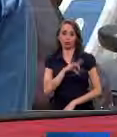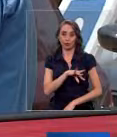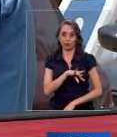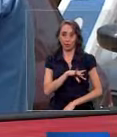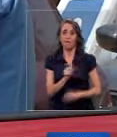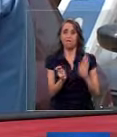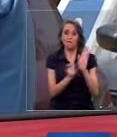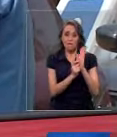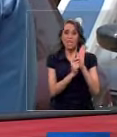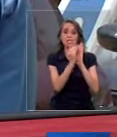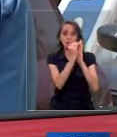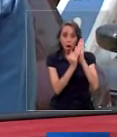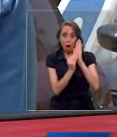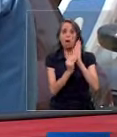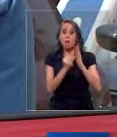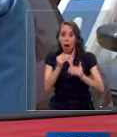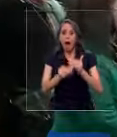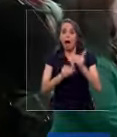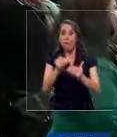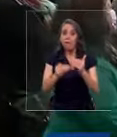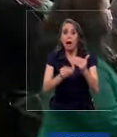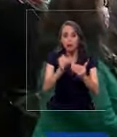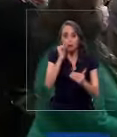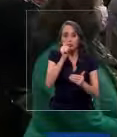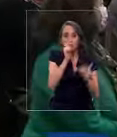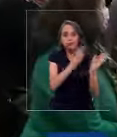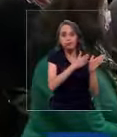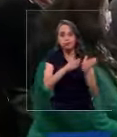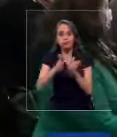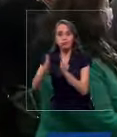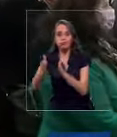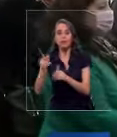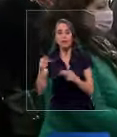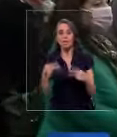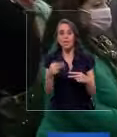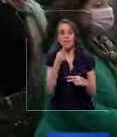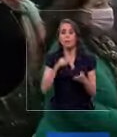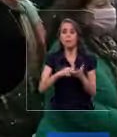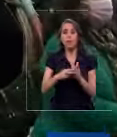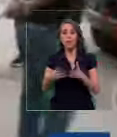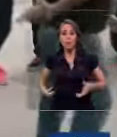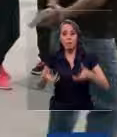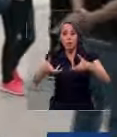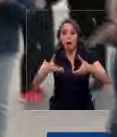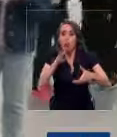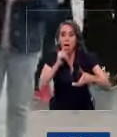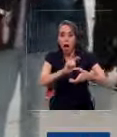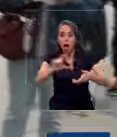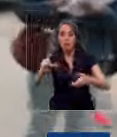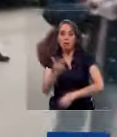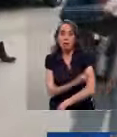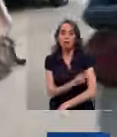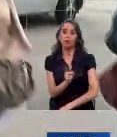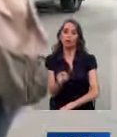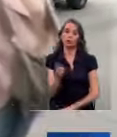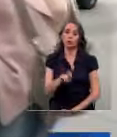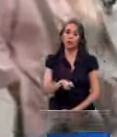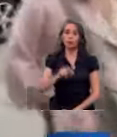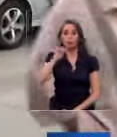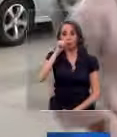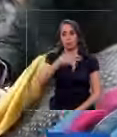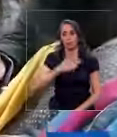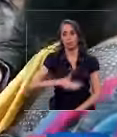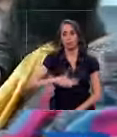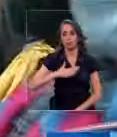el calendario sigue avanzando mientras en viña del mar esperan que el problema de distribución no se repita este